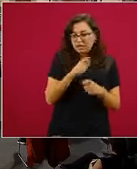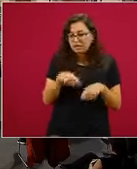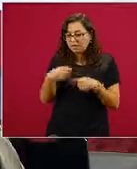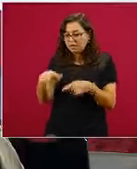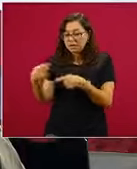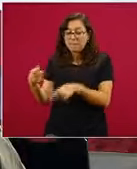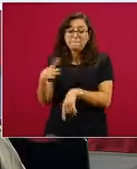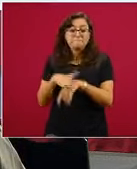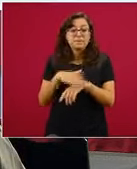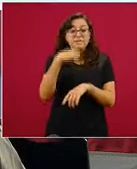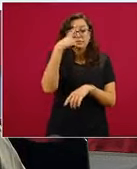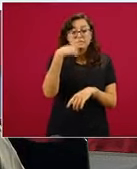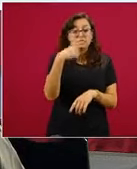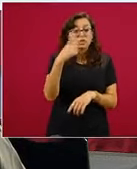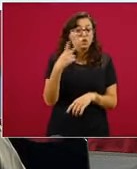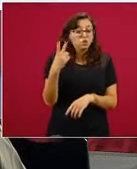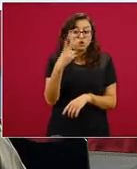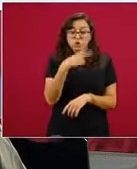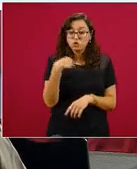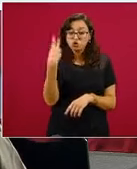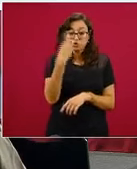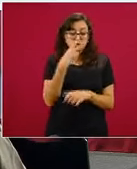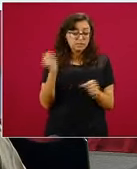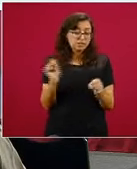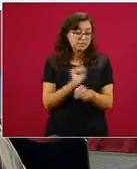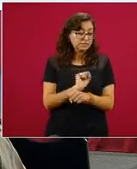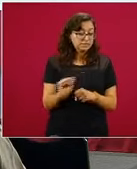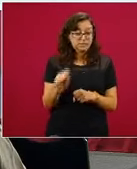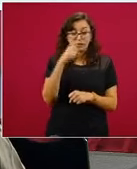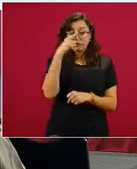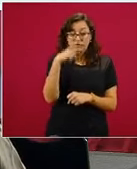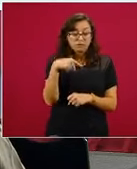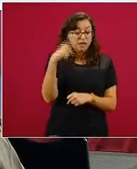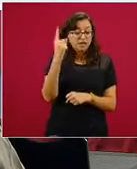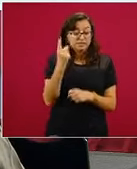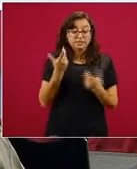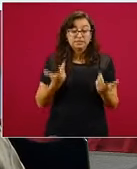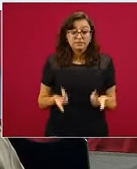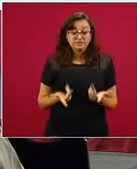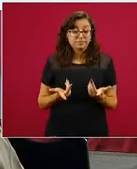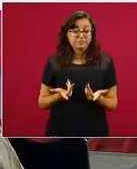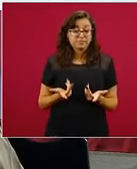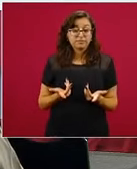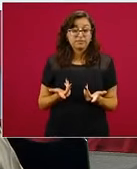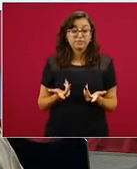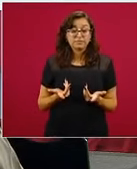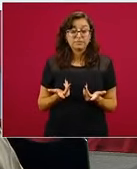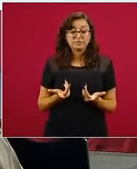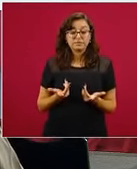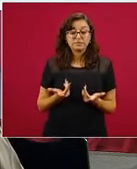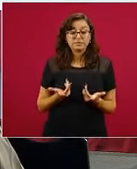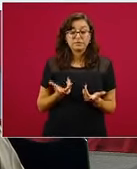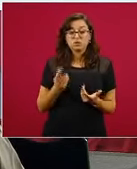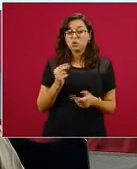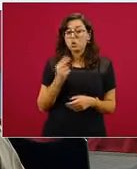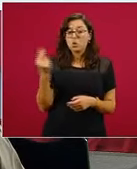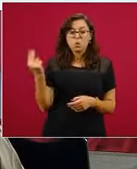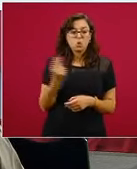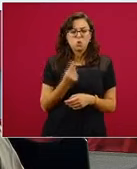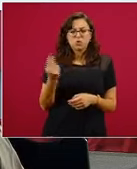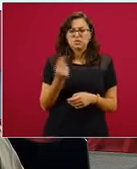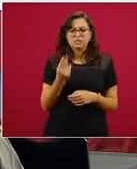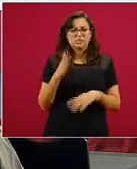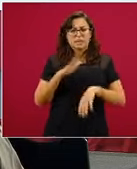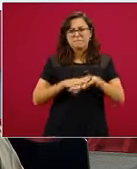2 horas, se procesa en 2 horas, es un equipo, es una plataforma, los niveles, no se necesitan niveles de bioseguridad, es